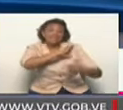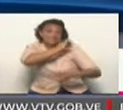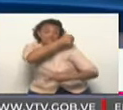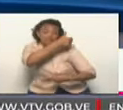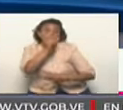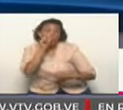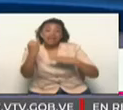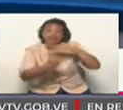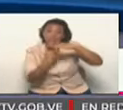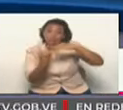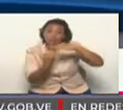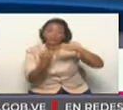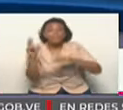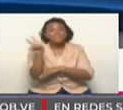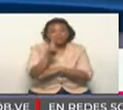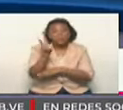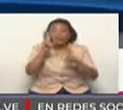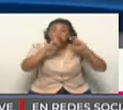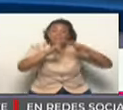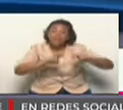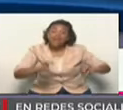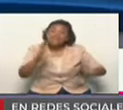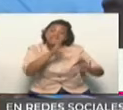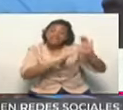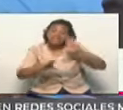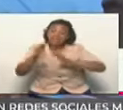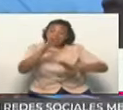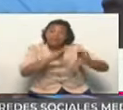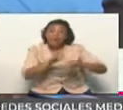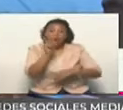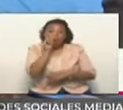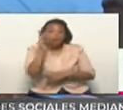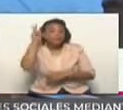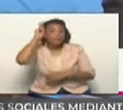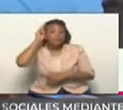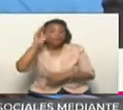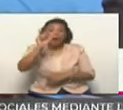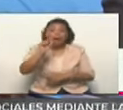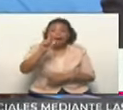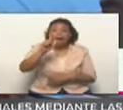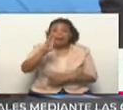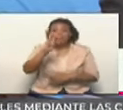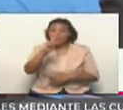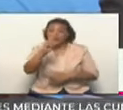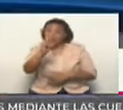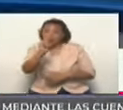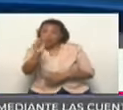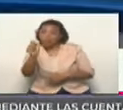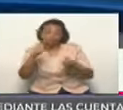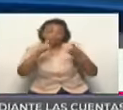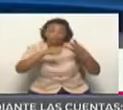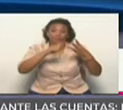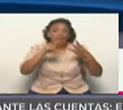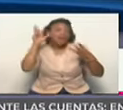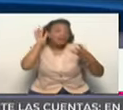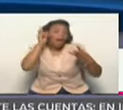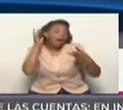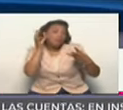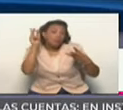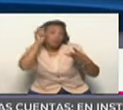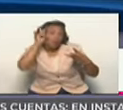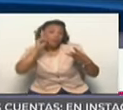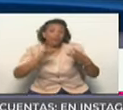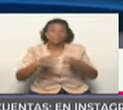del Instituto Venezolano de Investigaciones Científicas, profesor Alberto Quintero, la profesora Mayre